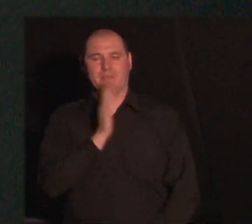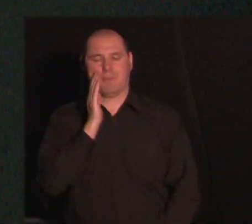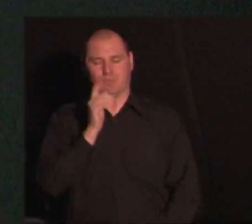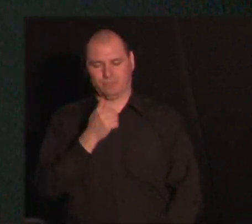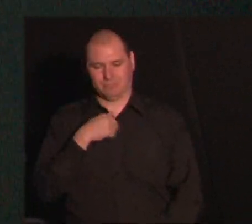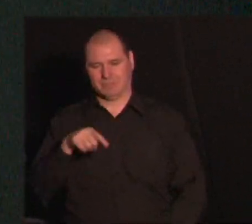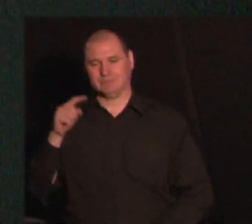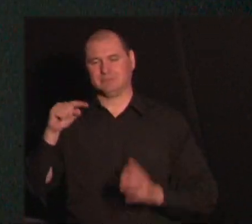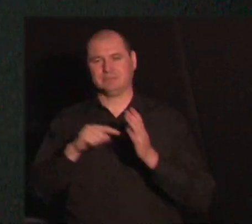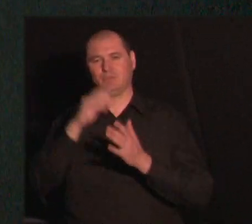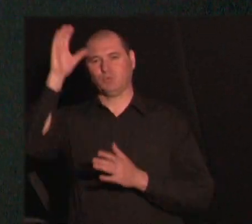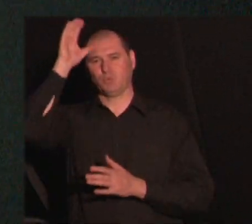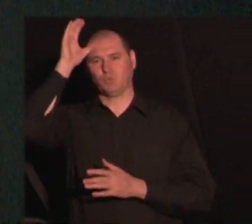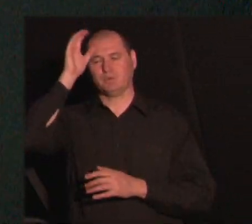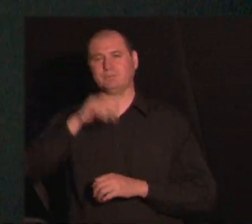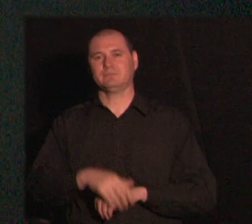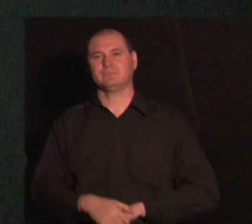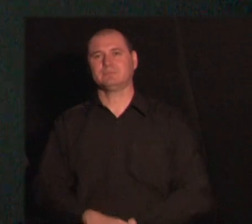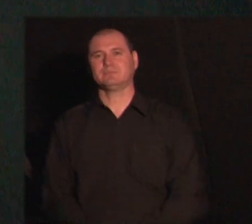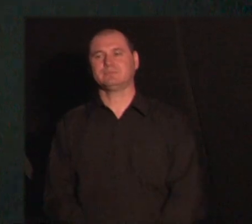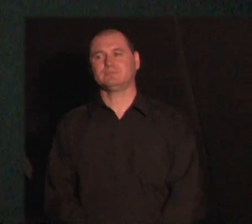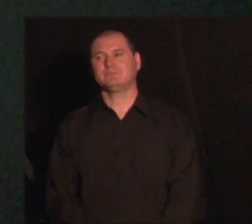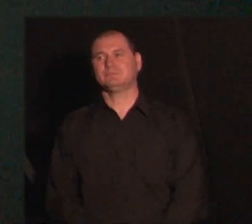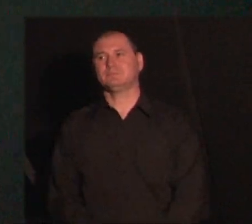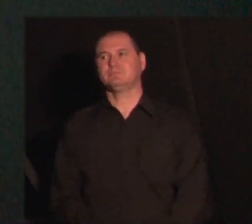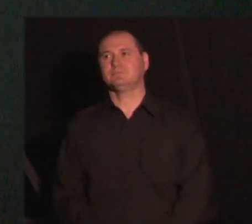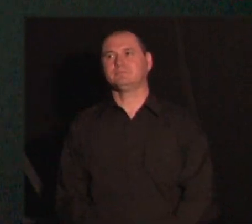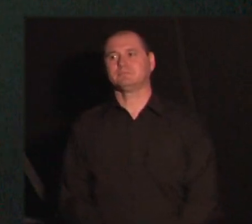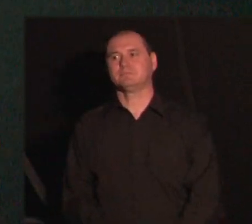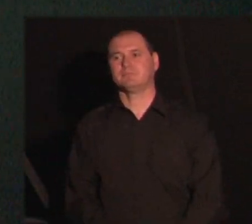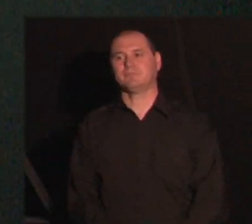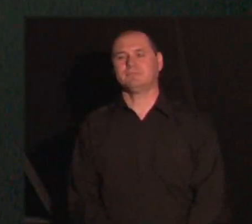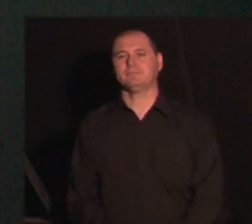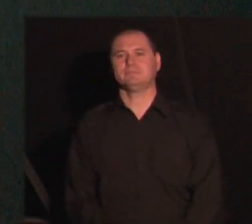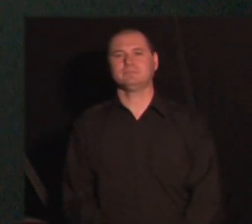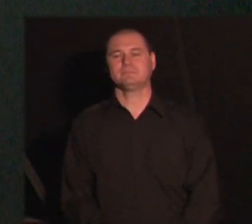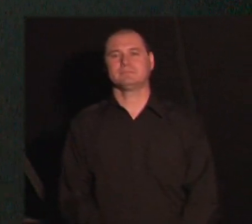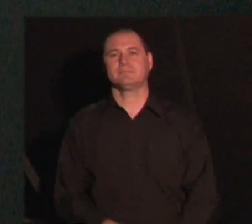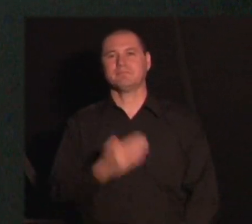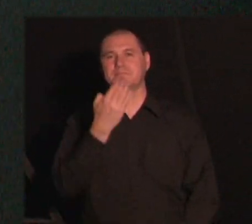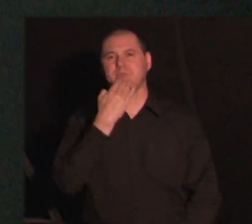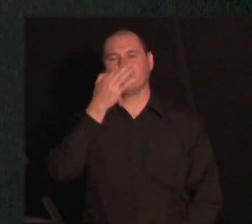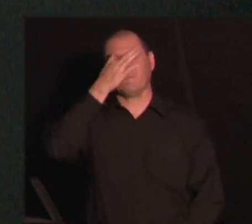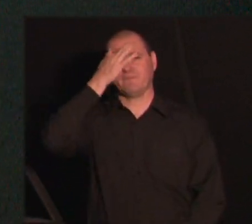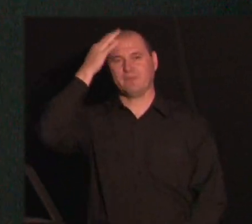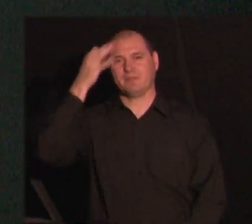del Centro Cultural. Ella tal vez algún día les va a contar su historia. Pero realmente